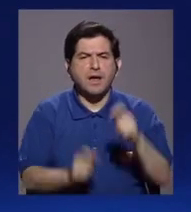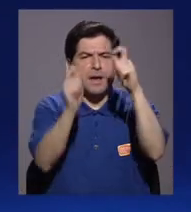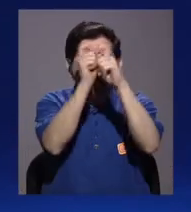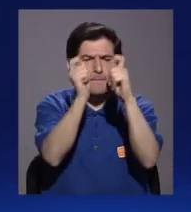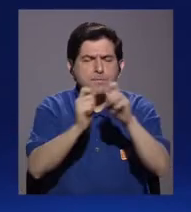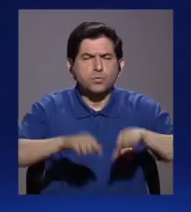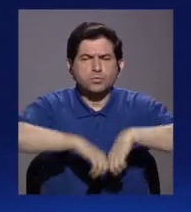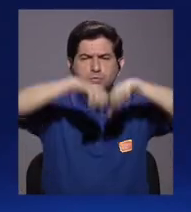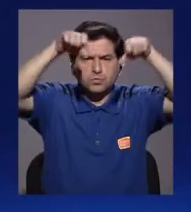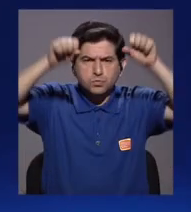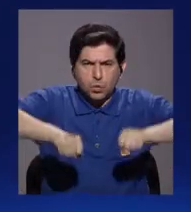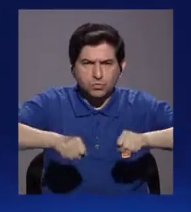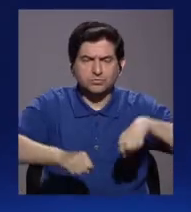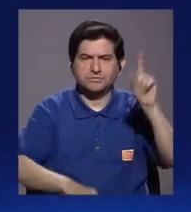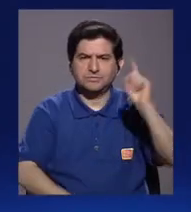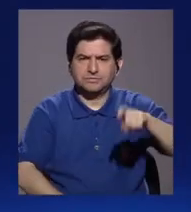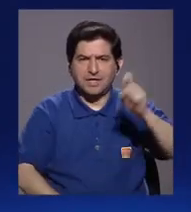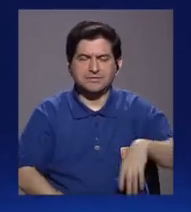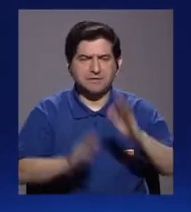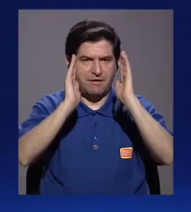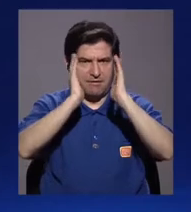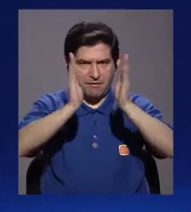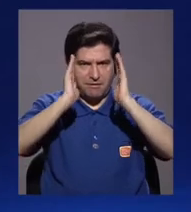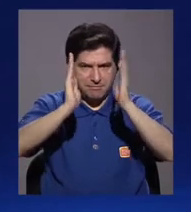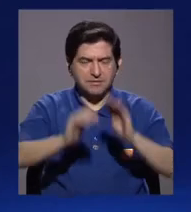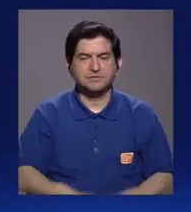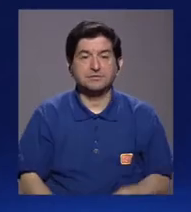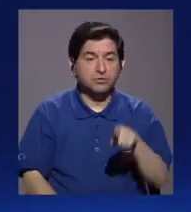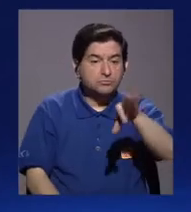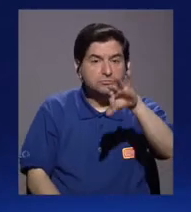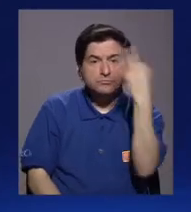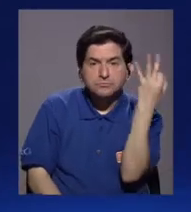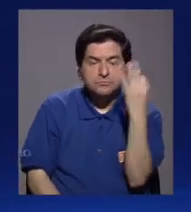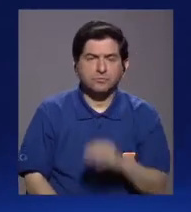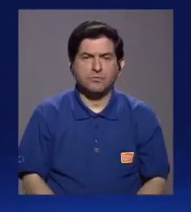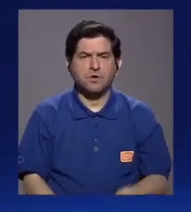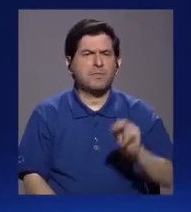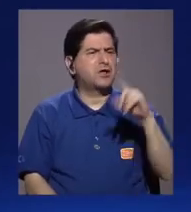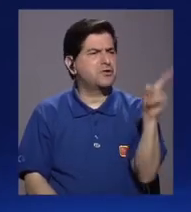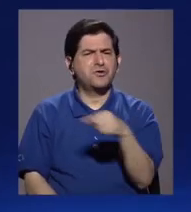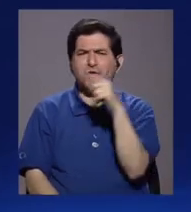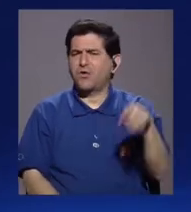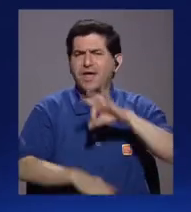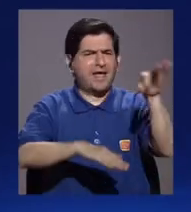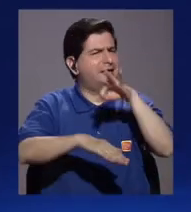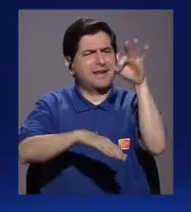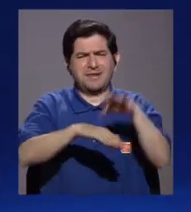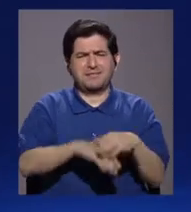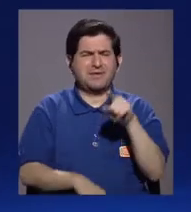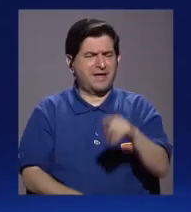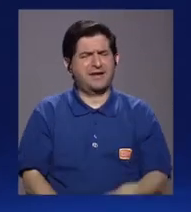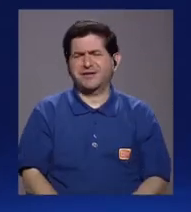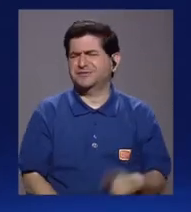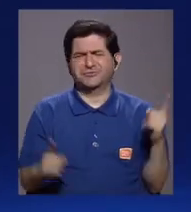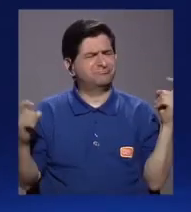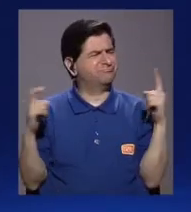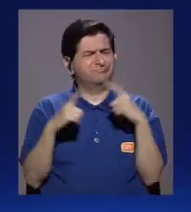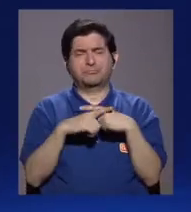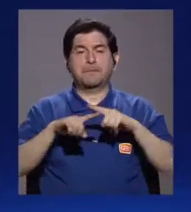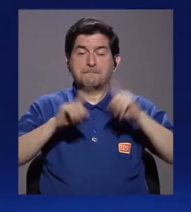salvar vidas y ahorrarle mucho dinero al erario en términos de costos de salud realmente